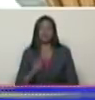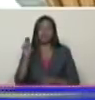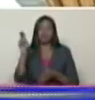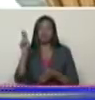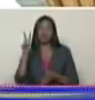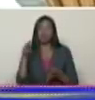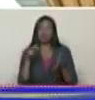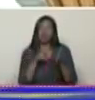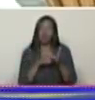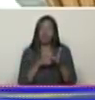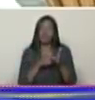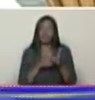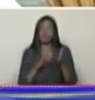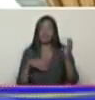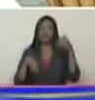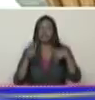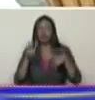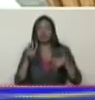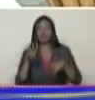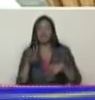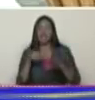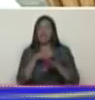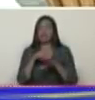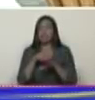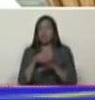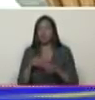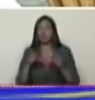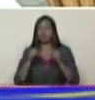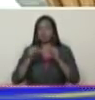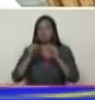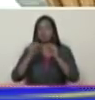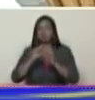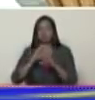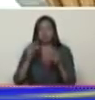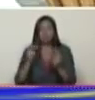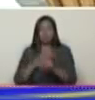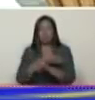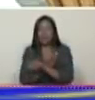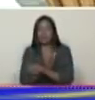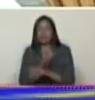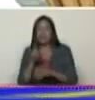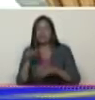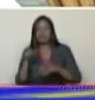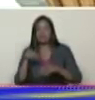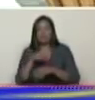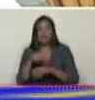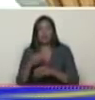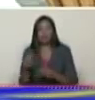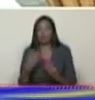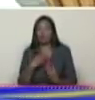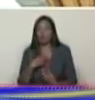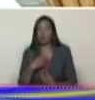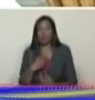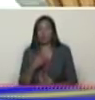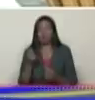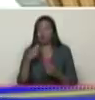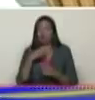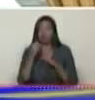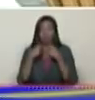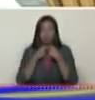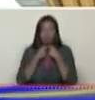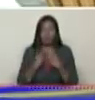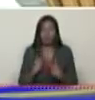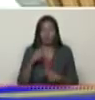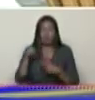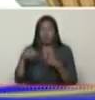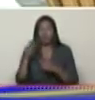2014, ya hace 5 años, el tiempo pasa, por eso no podemos perder el tiempo. Nos descuidamos y nos da el 2025. Por eso hay que